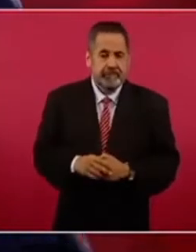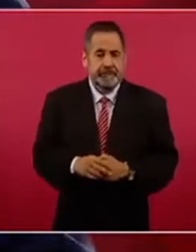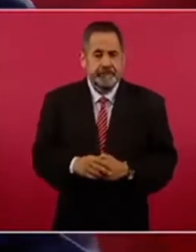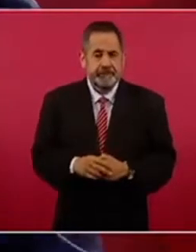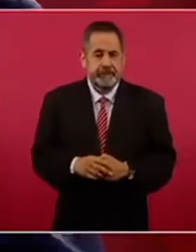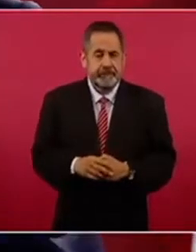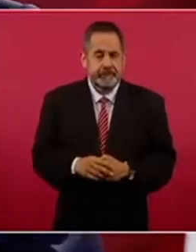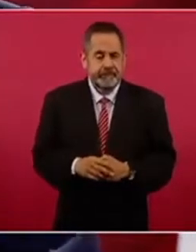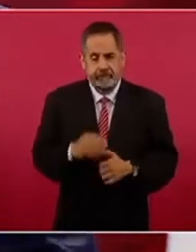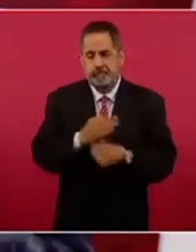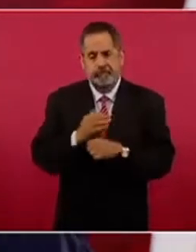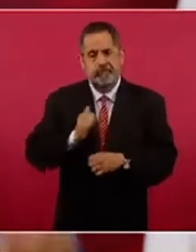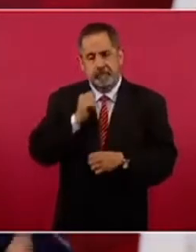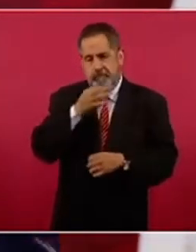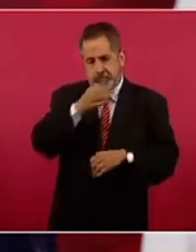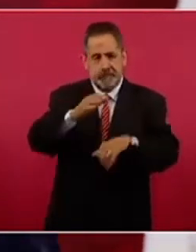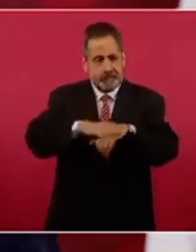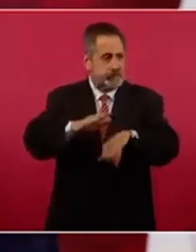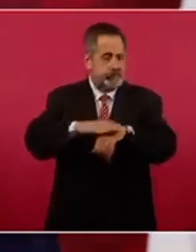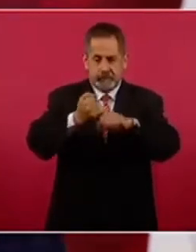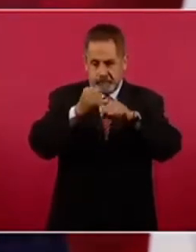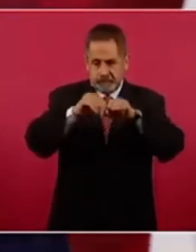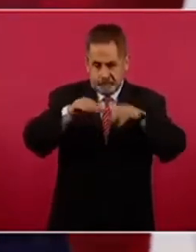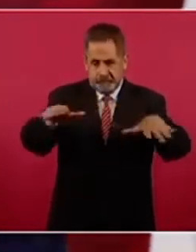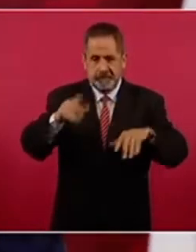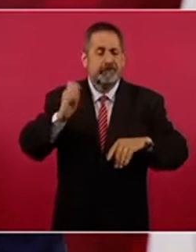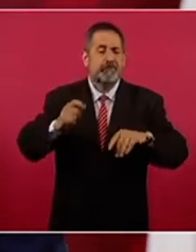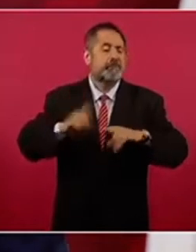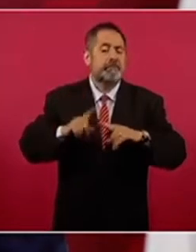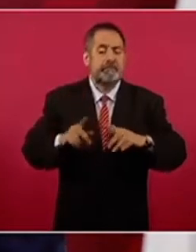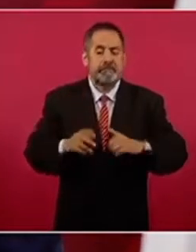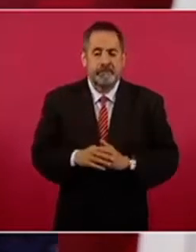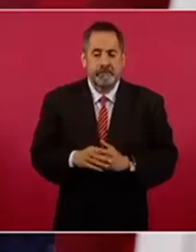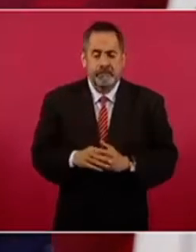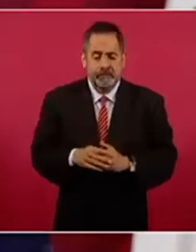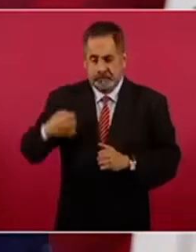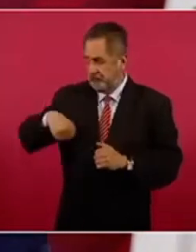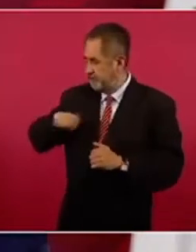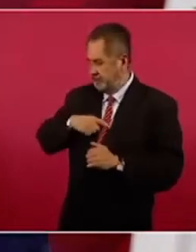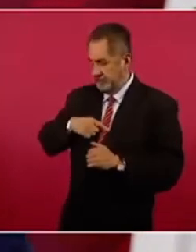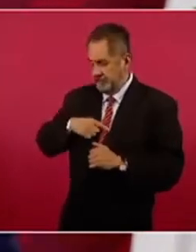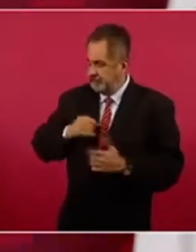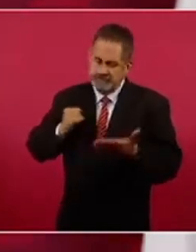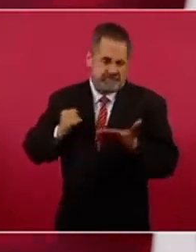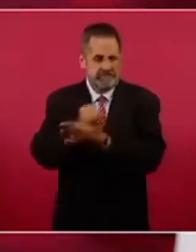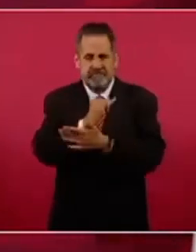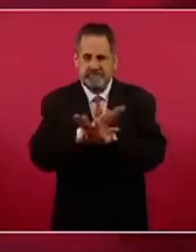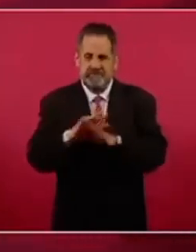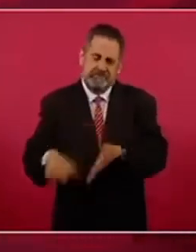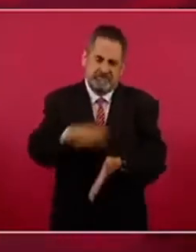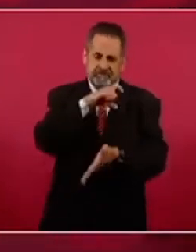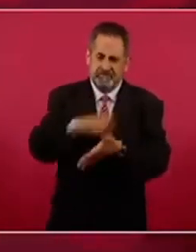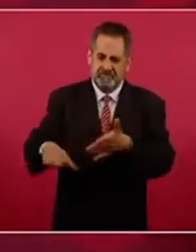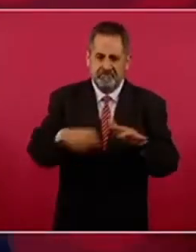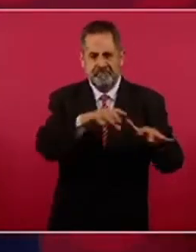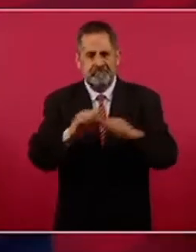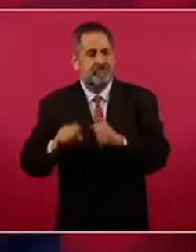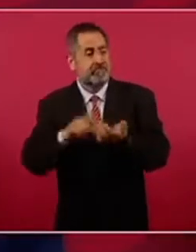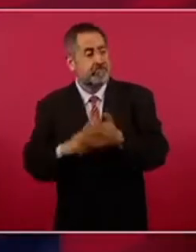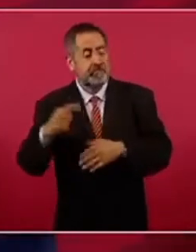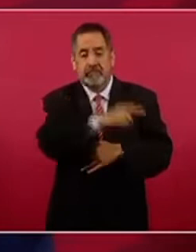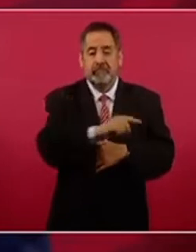Aprovecho también para informarles que se tomó la decisión de comprar la parte de Shell